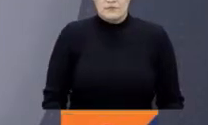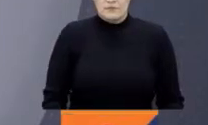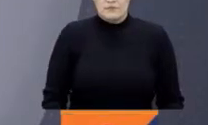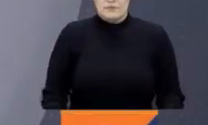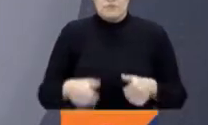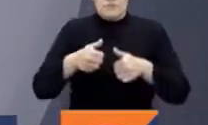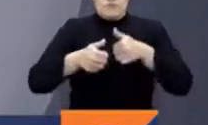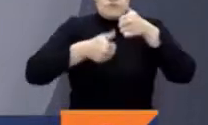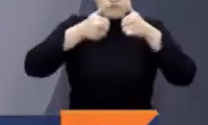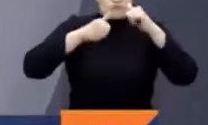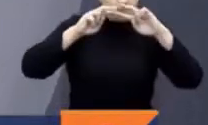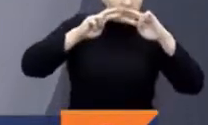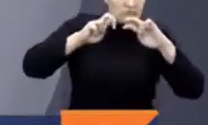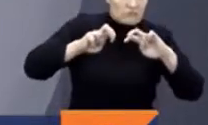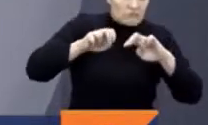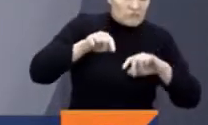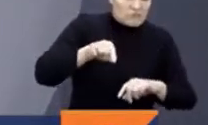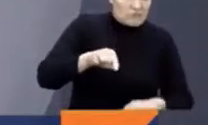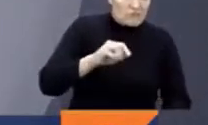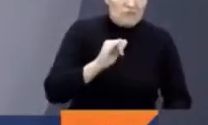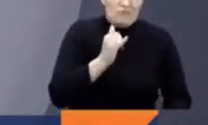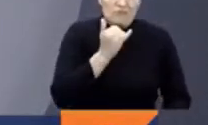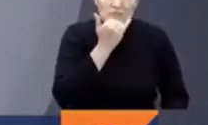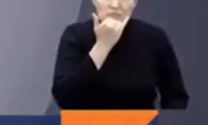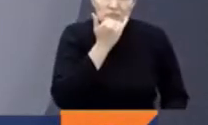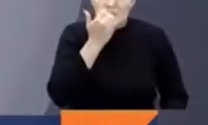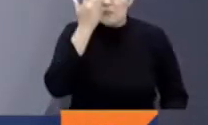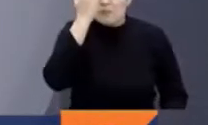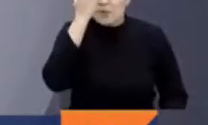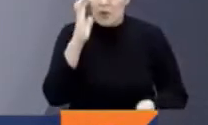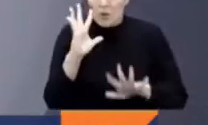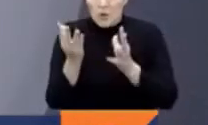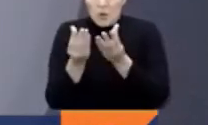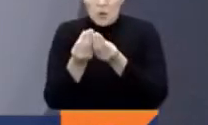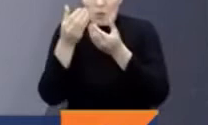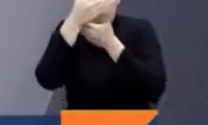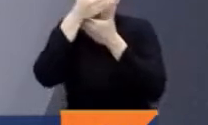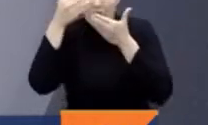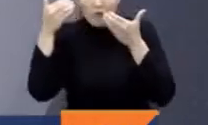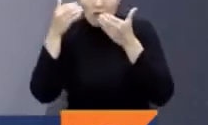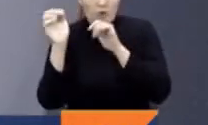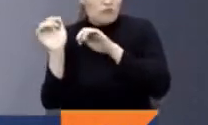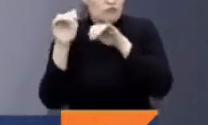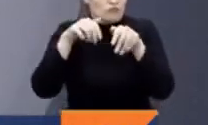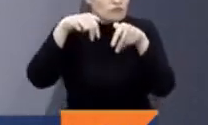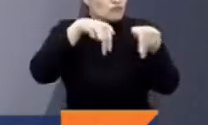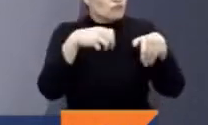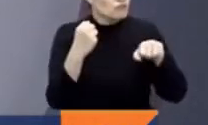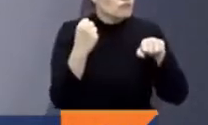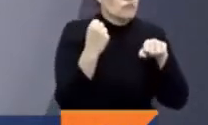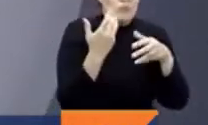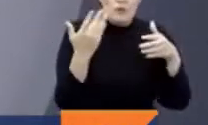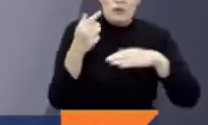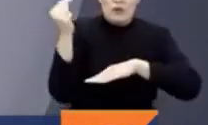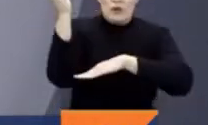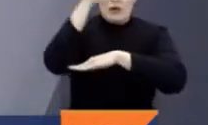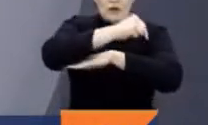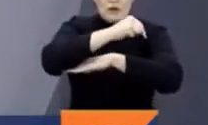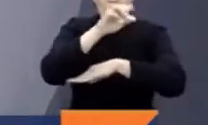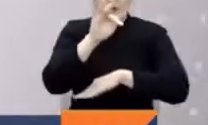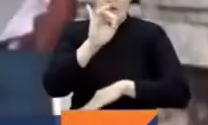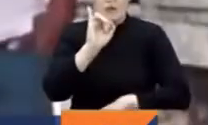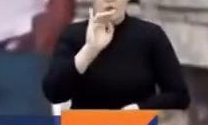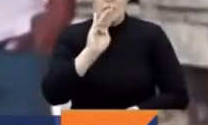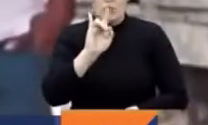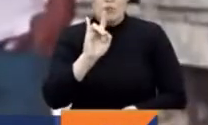Autoridades investigan por qué, al parecer, las disidencias de las FARC patrullaron un sector de Tibú. No es la primera vez en la zona del